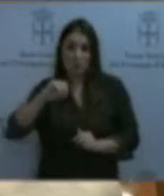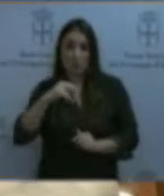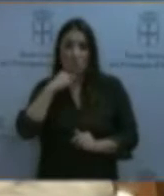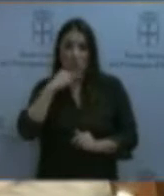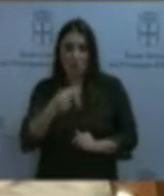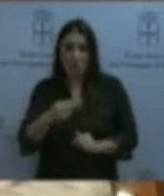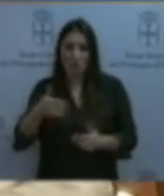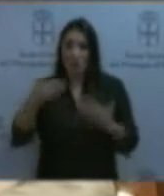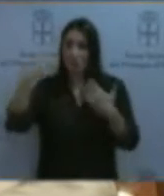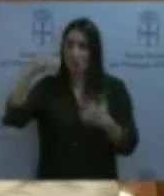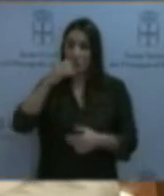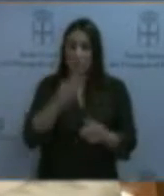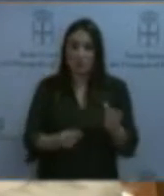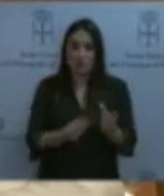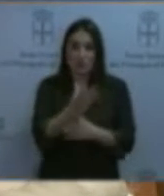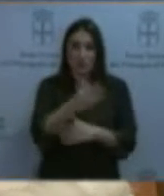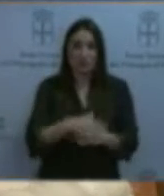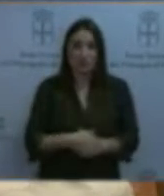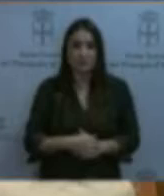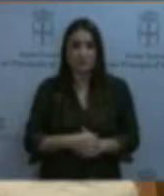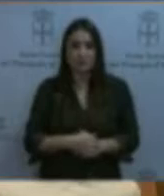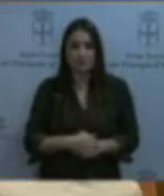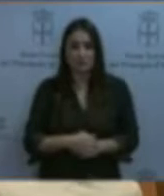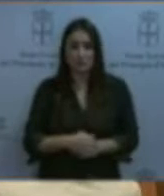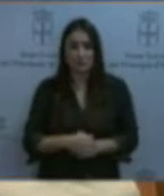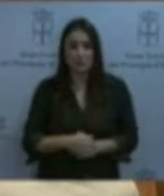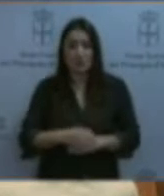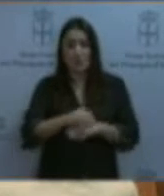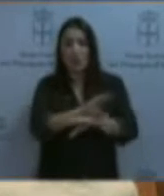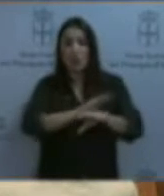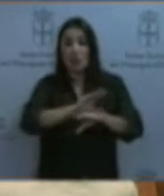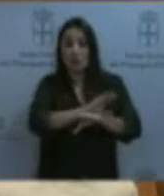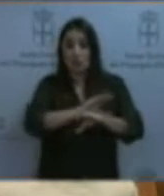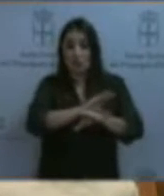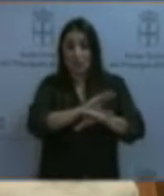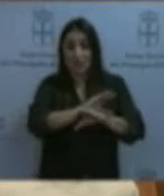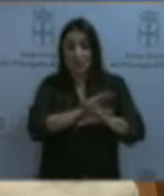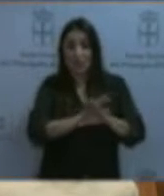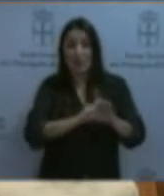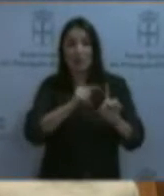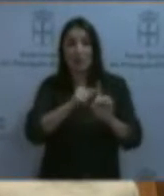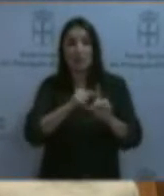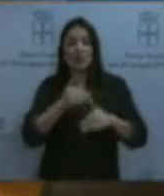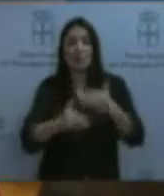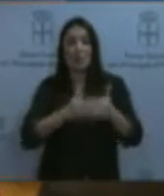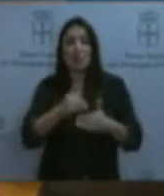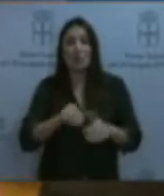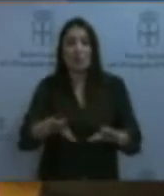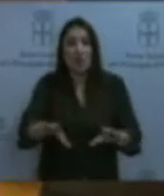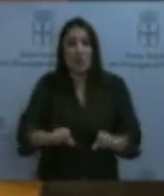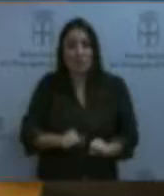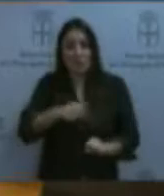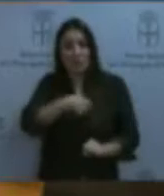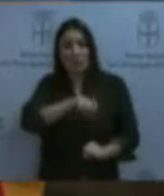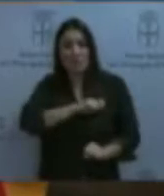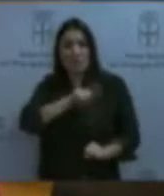Gracias, presidente. Buenos días. ¿Qué medidas va a llevar a cabo la Consejería para agilizar los procesos de adopción nacional e